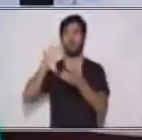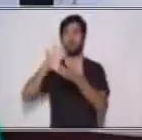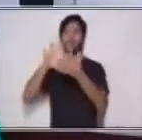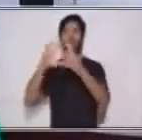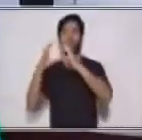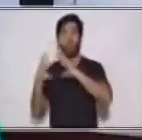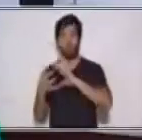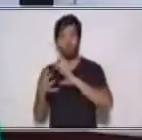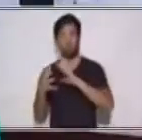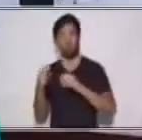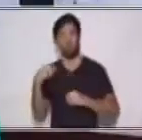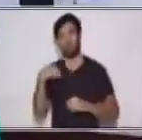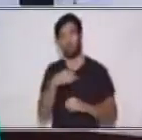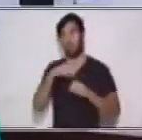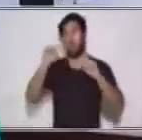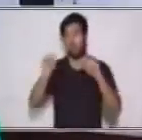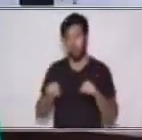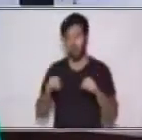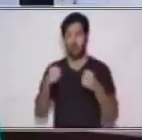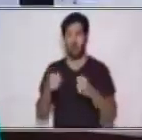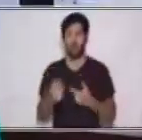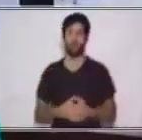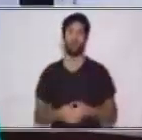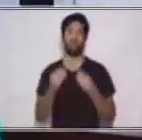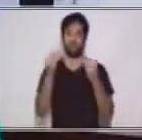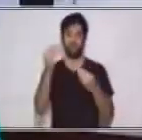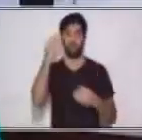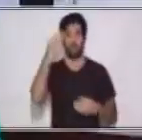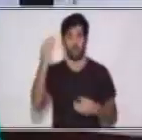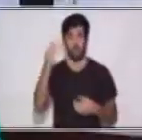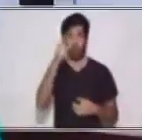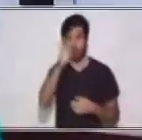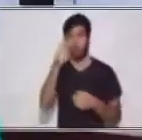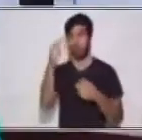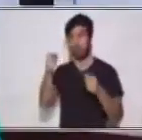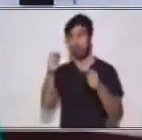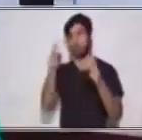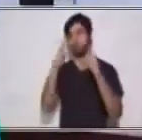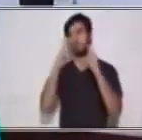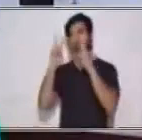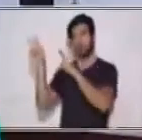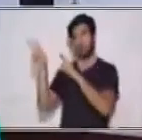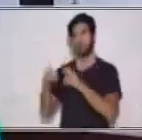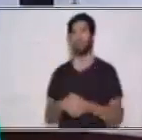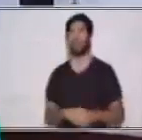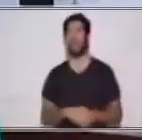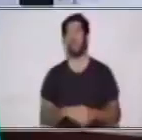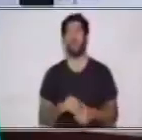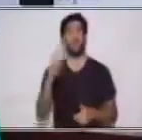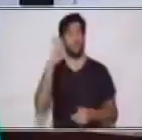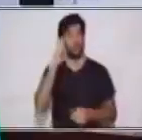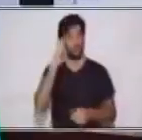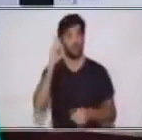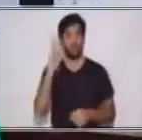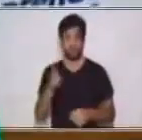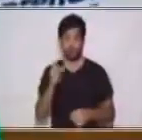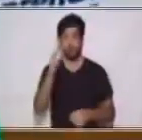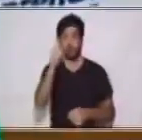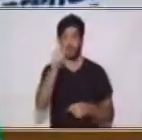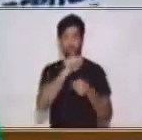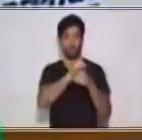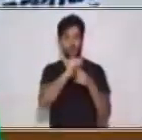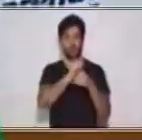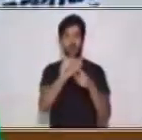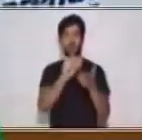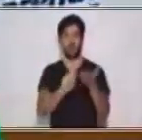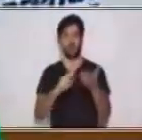de conocimiento científico. Gracias por tu atención y ten presente de guardar tus trabajos y ejercicios en tu portafolio Aprendo en